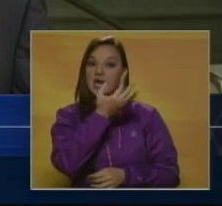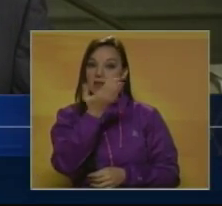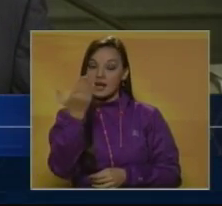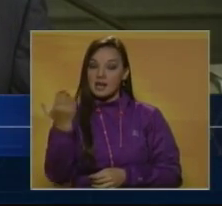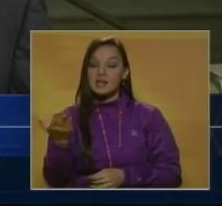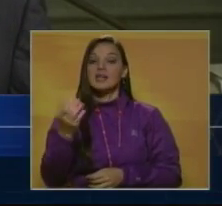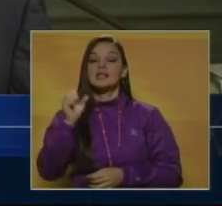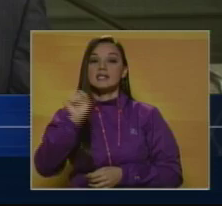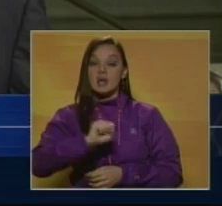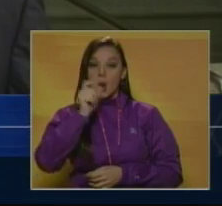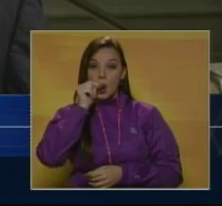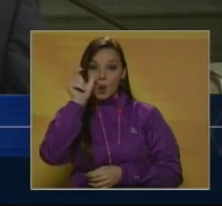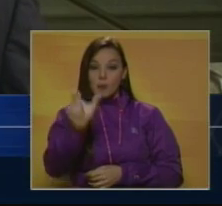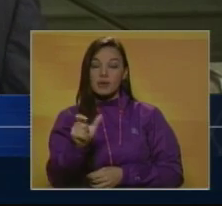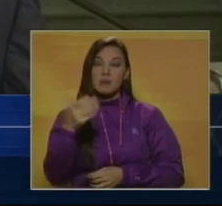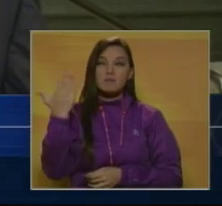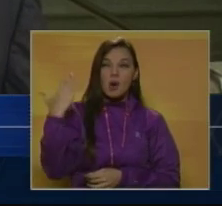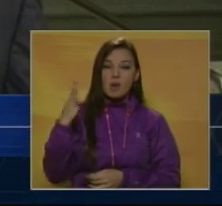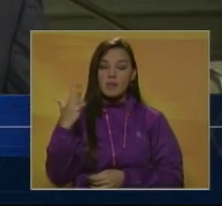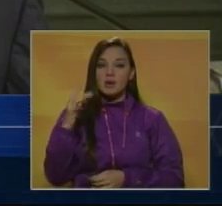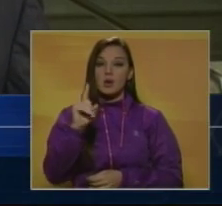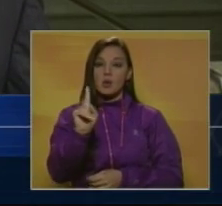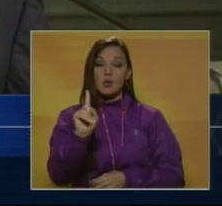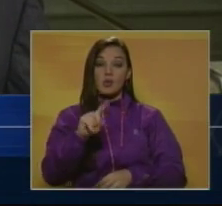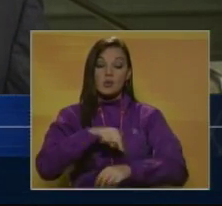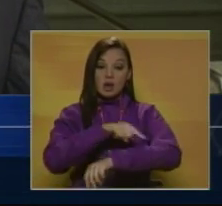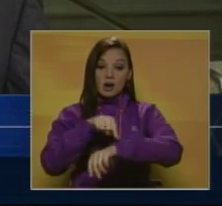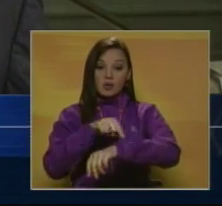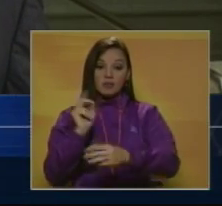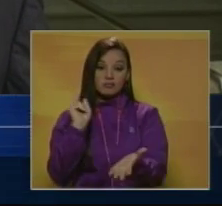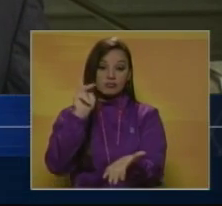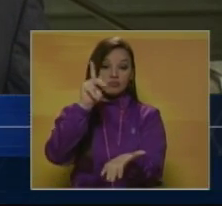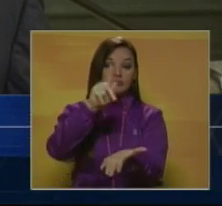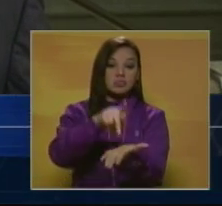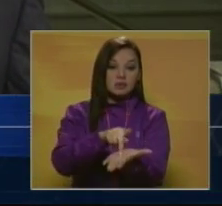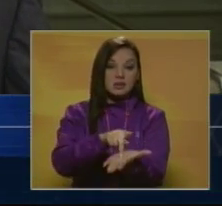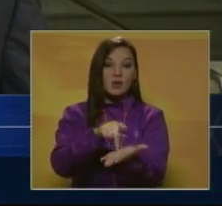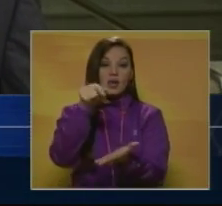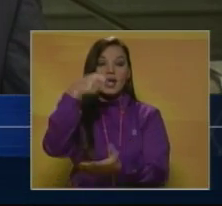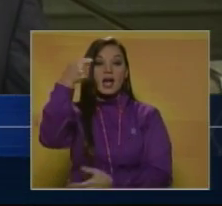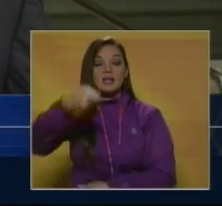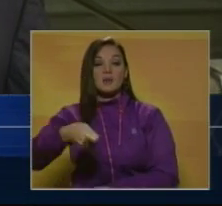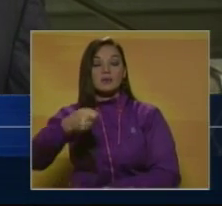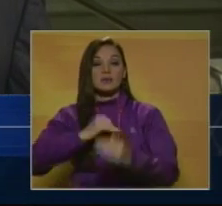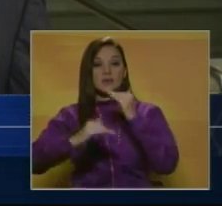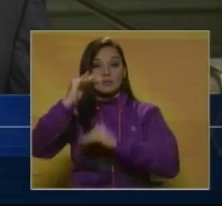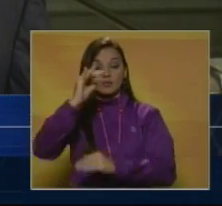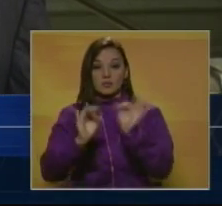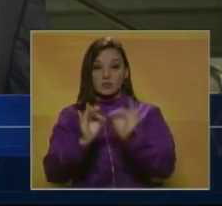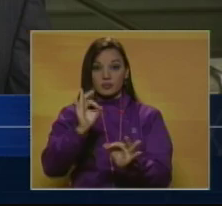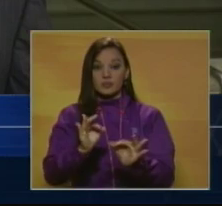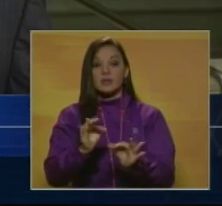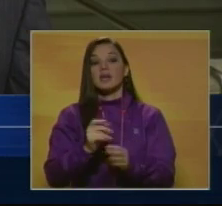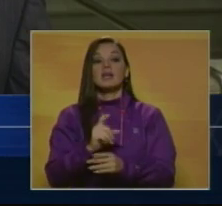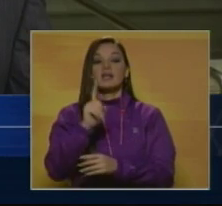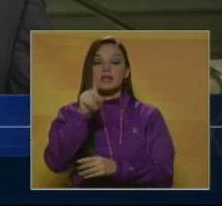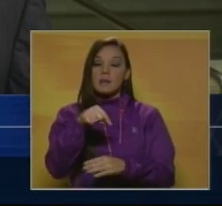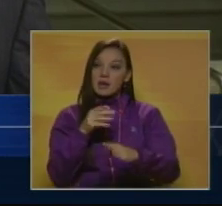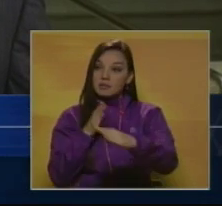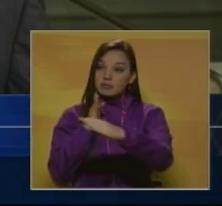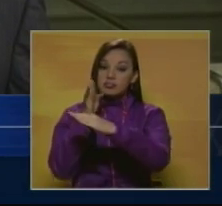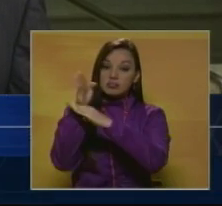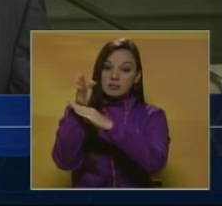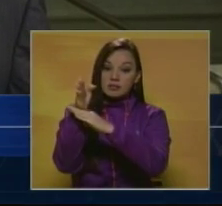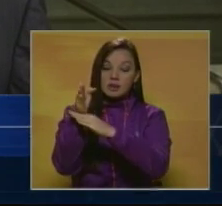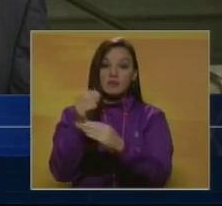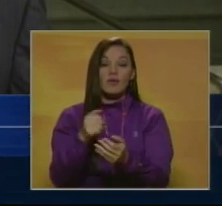ya hace poco más de una hora que hizo acto de presencia aquí en el Tribunal Supremo de Justicia. De hecho, ingresó ante el máximo tribunal, la